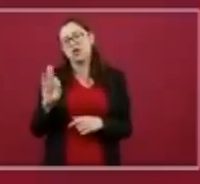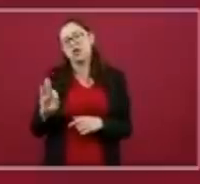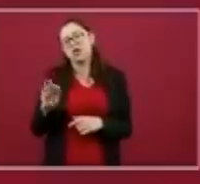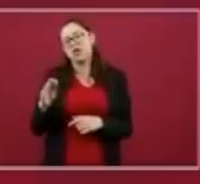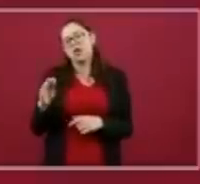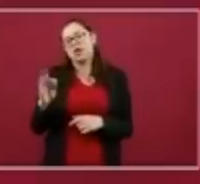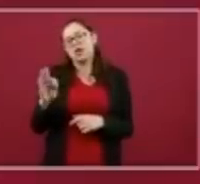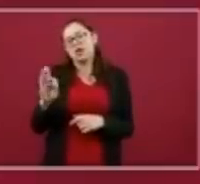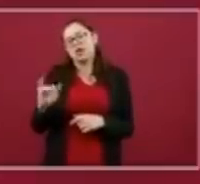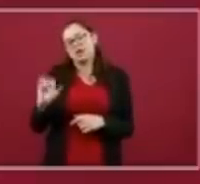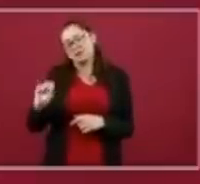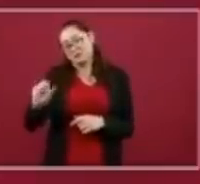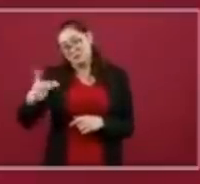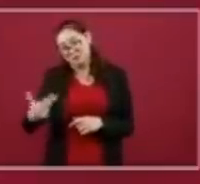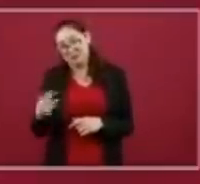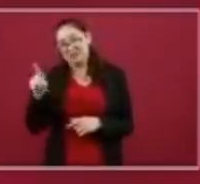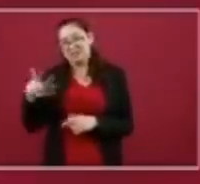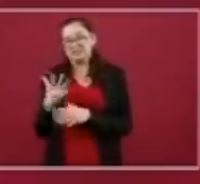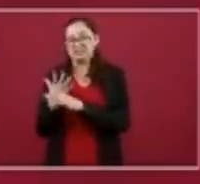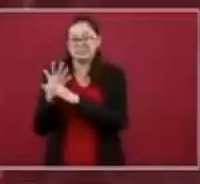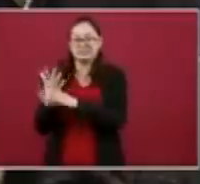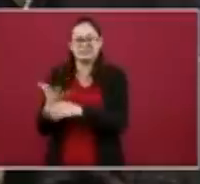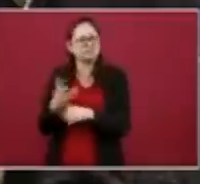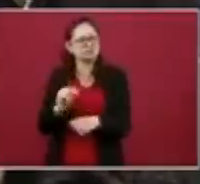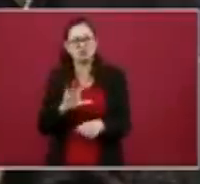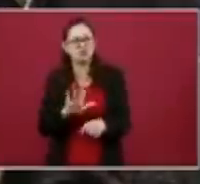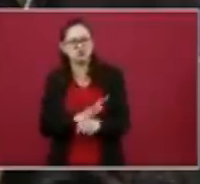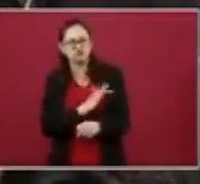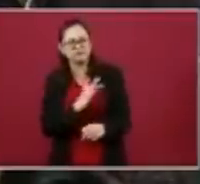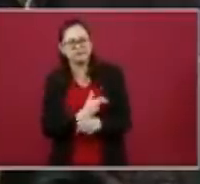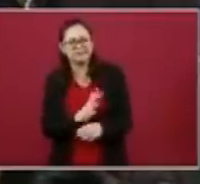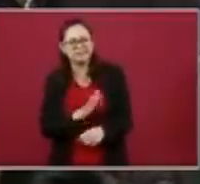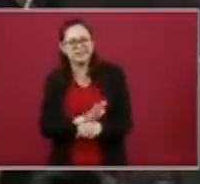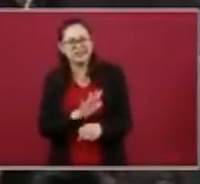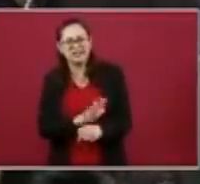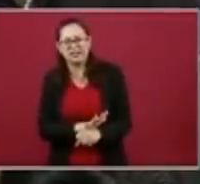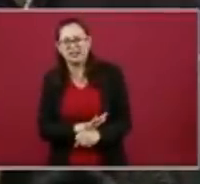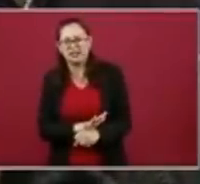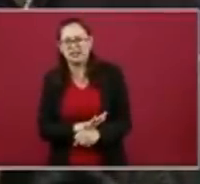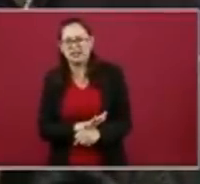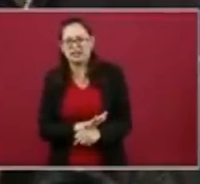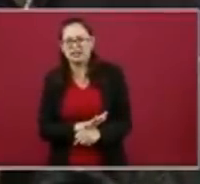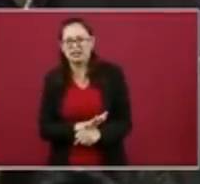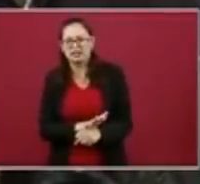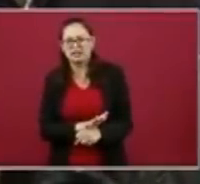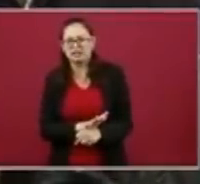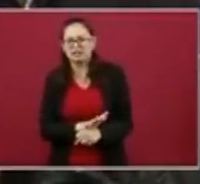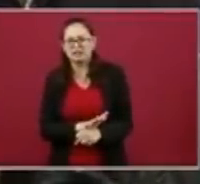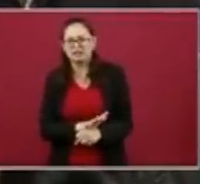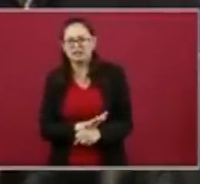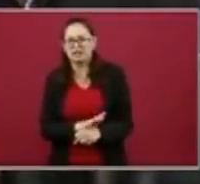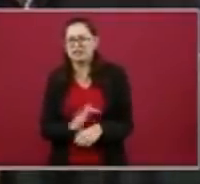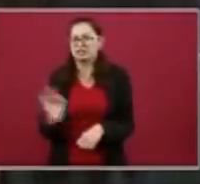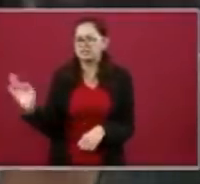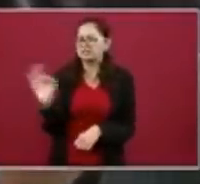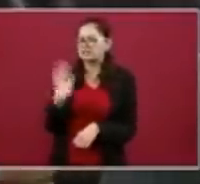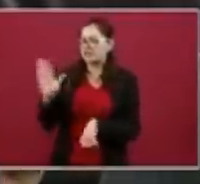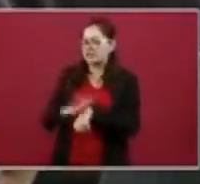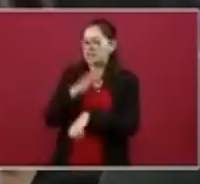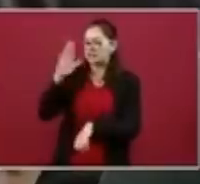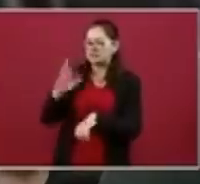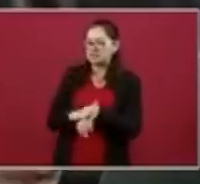no era suficiente. ¿Hay posibilidades de más bajadas de calificación? O